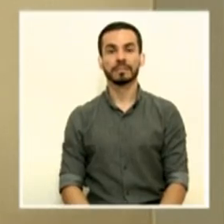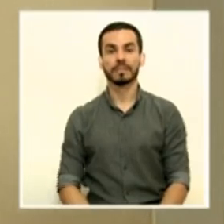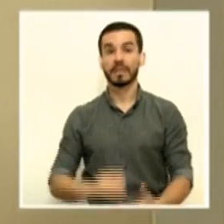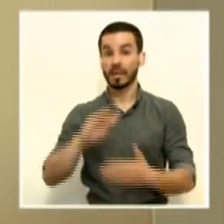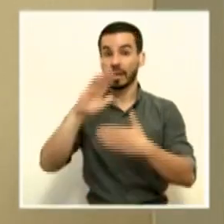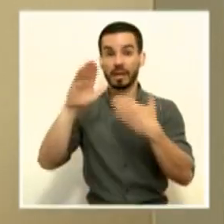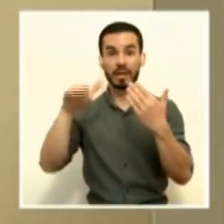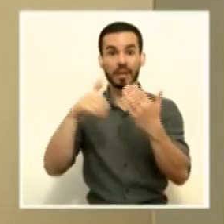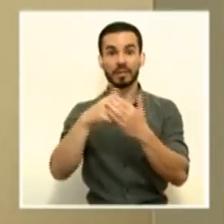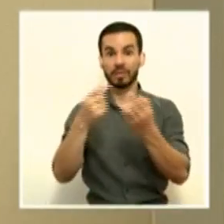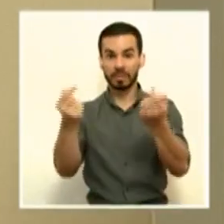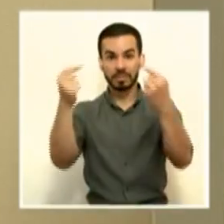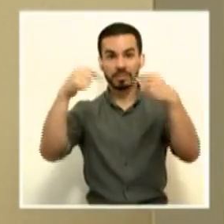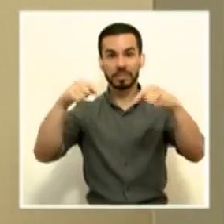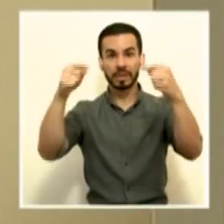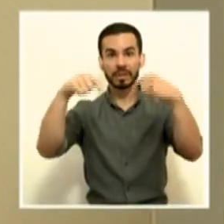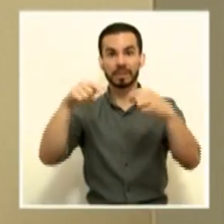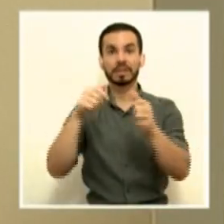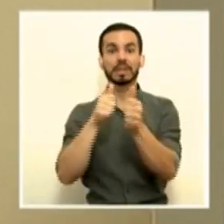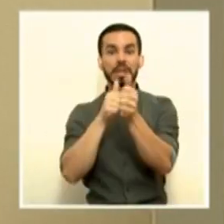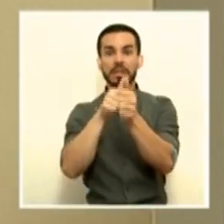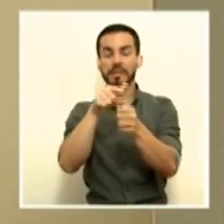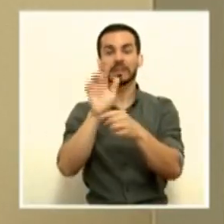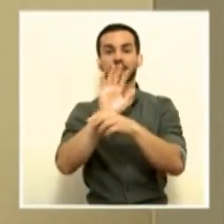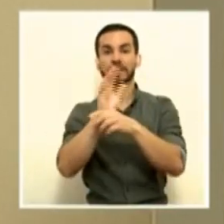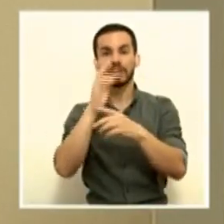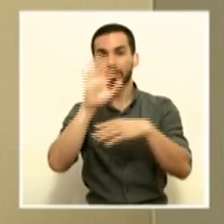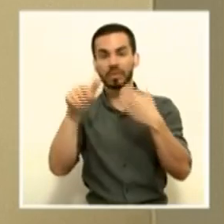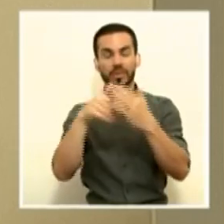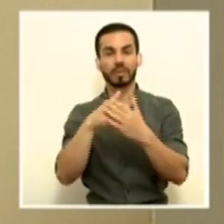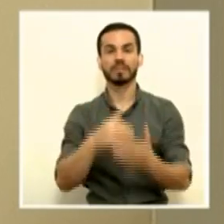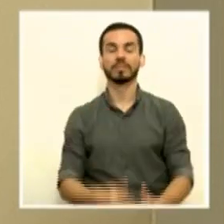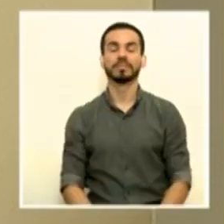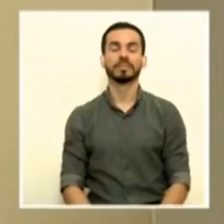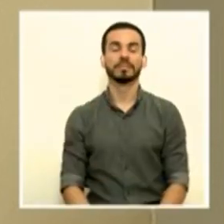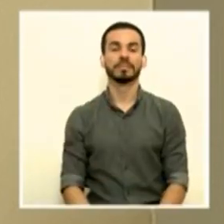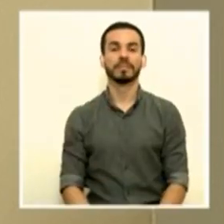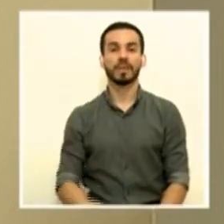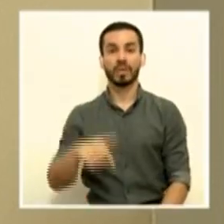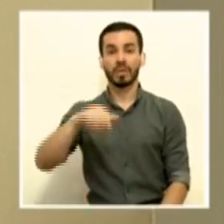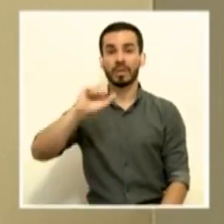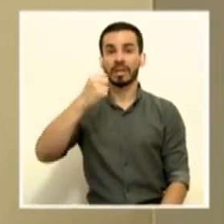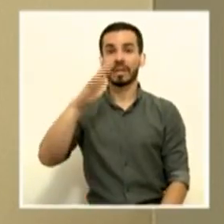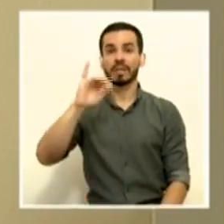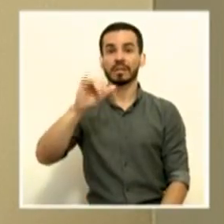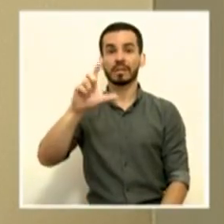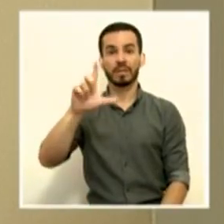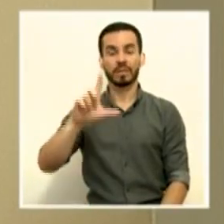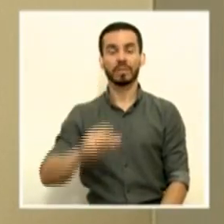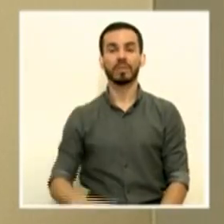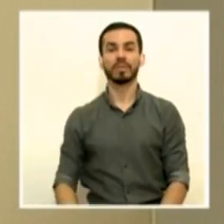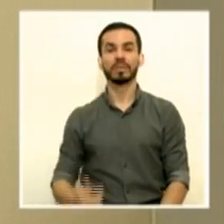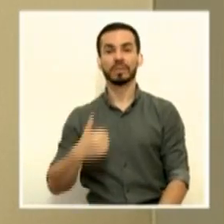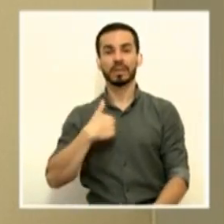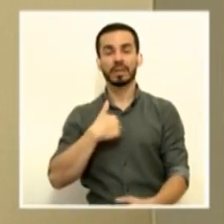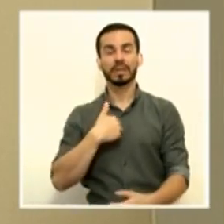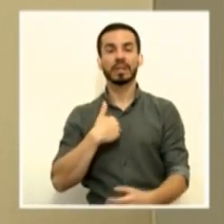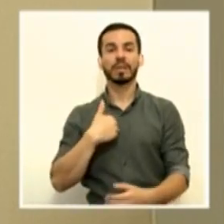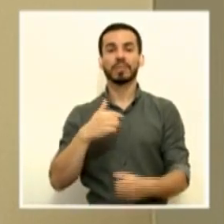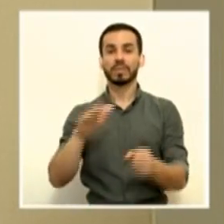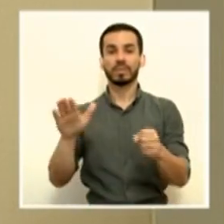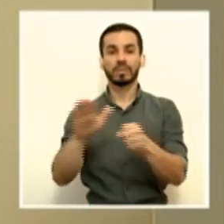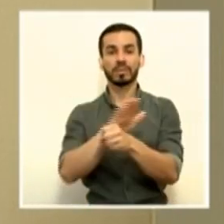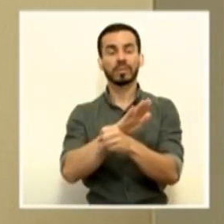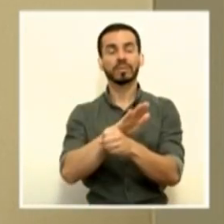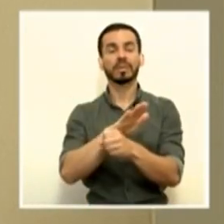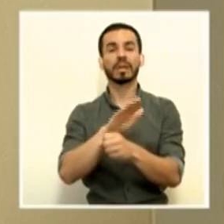Y a todos los que están presentes y los que están siguiendo la transmisión, todos y todas. Al ser 15 de julio, registramos un